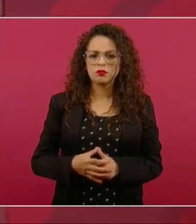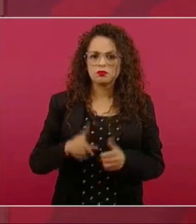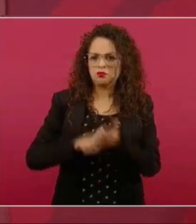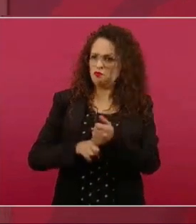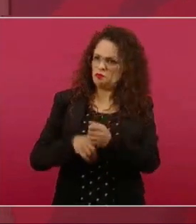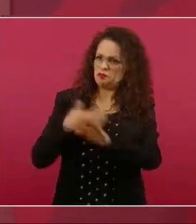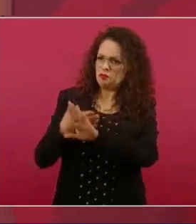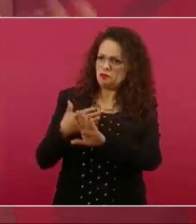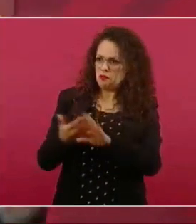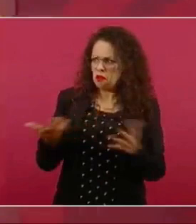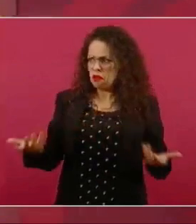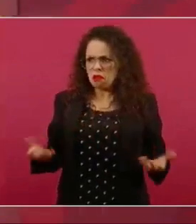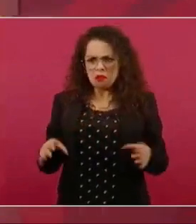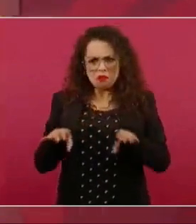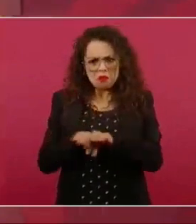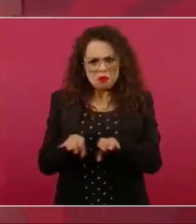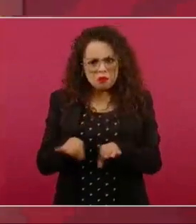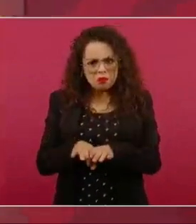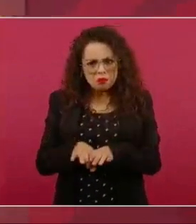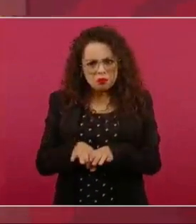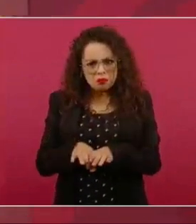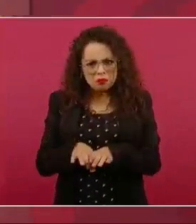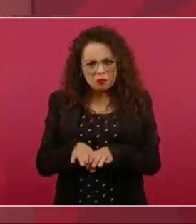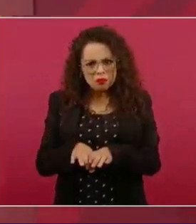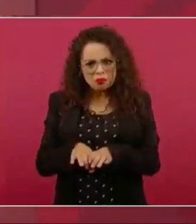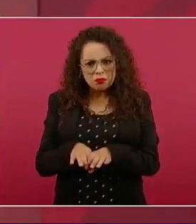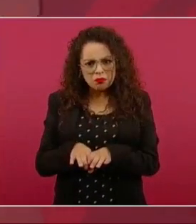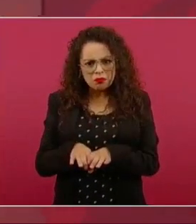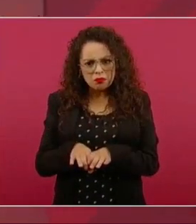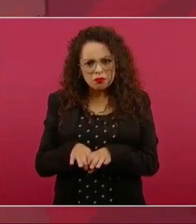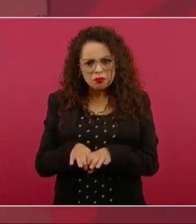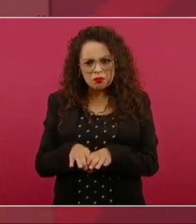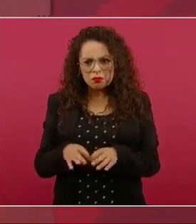¿Cómo? Si desprecian al pueblo.